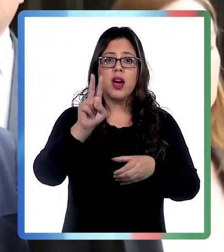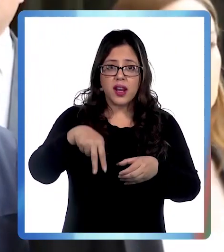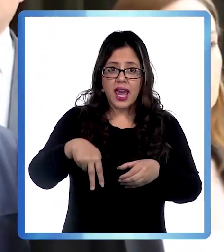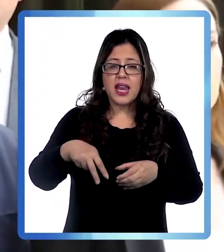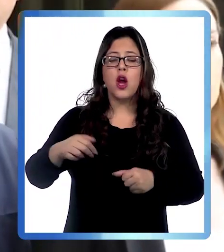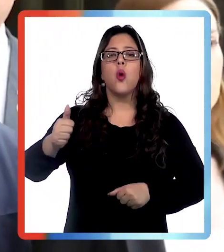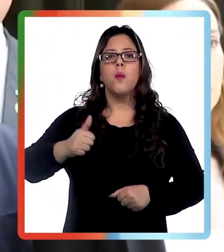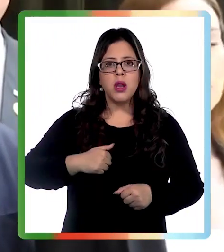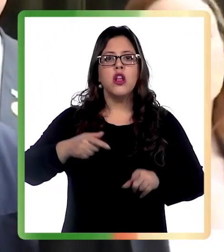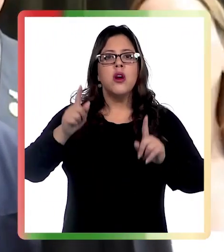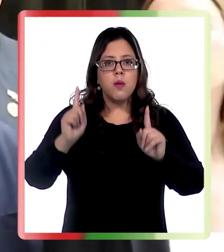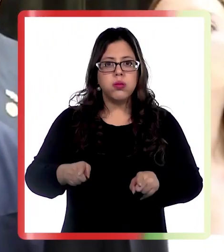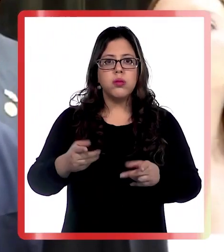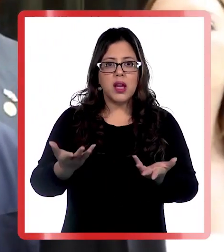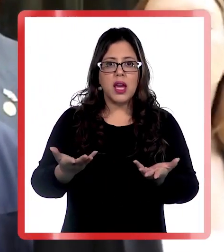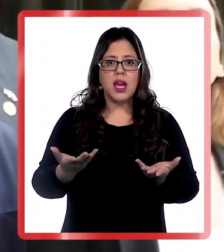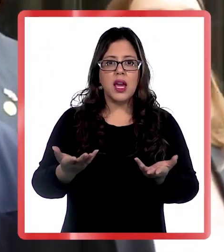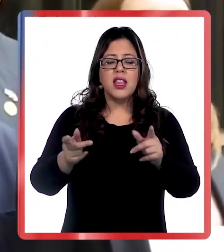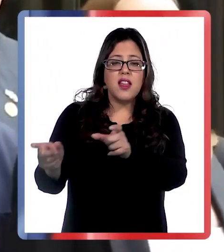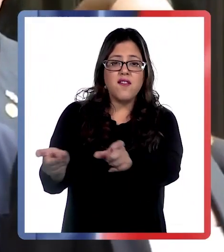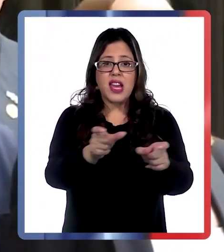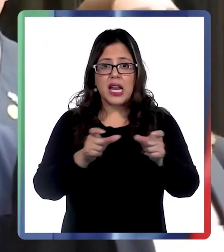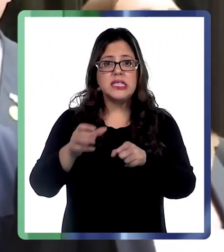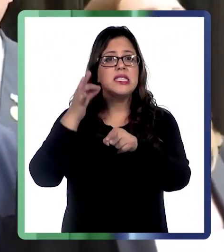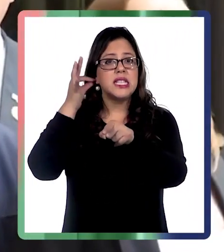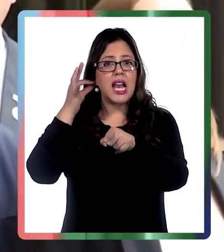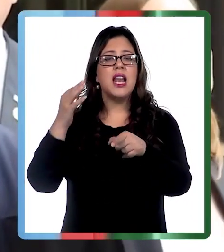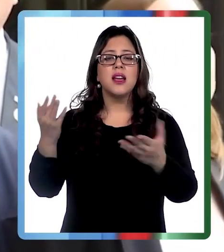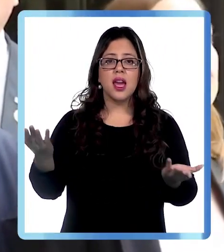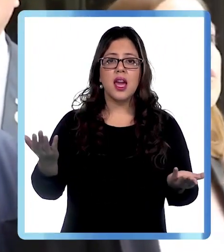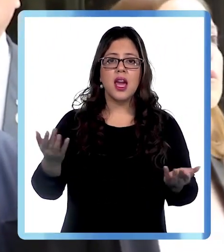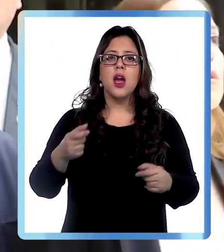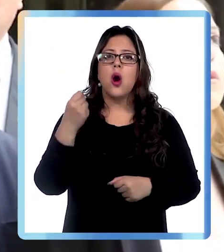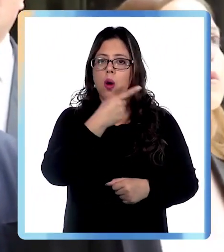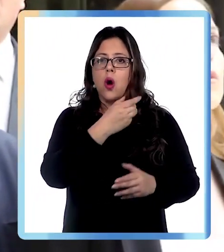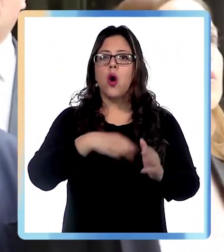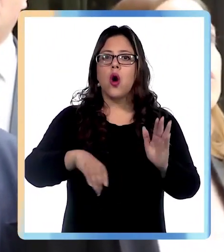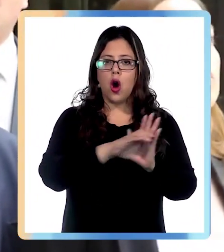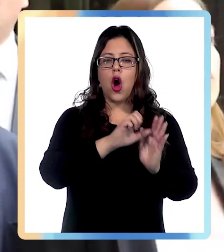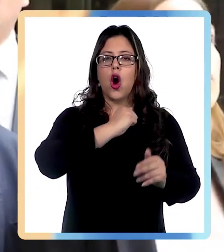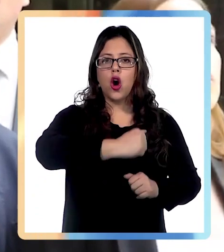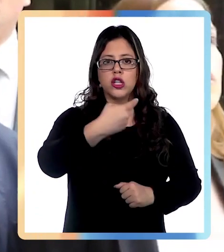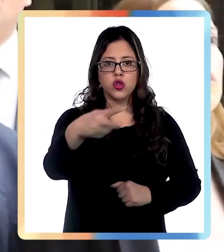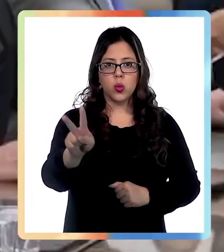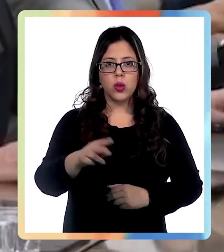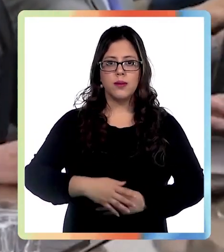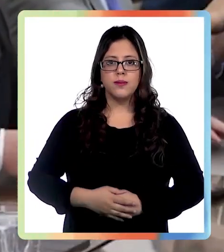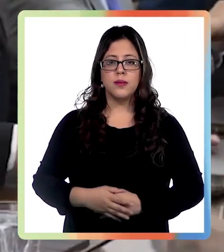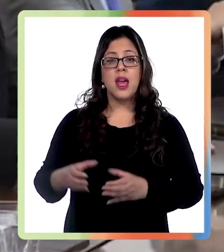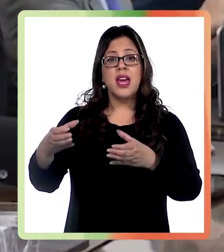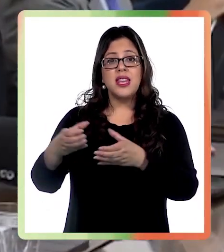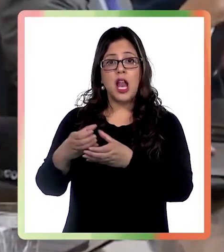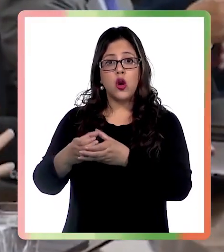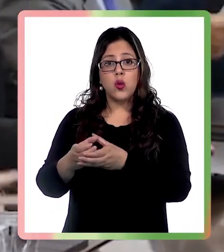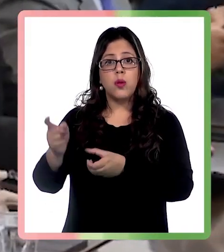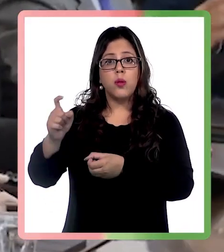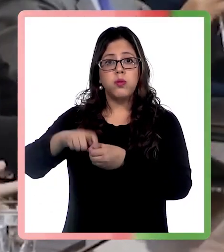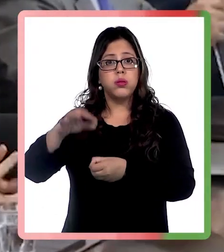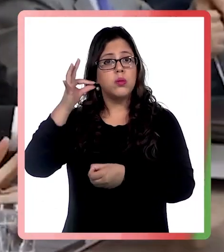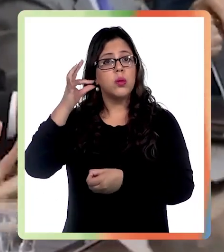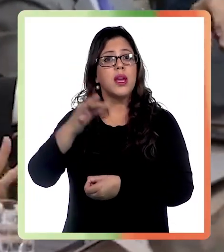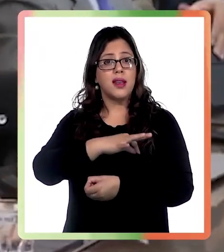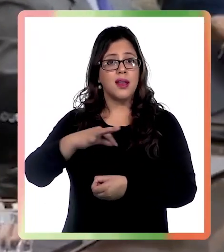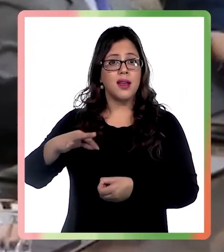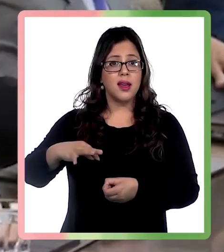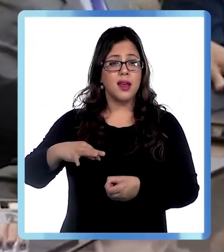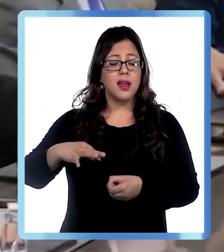renovación nacional cumpliendo con su de verde constitucional de fiscalizar va a ejercer la acusación constitucional y en el partido en que milita la